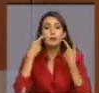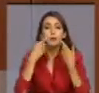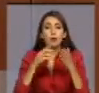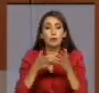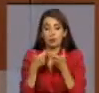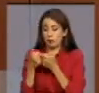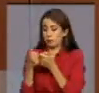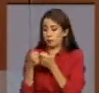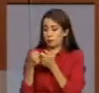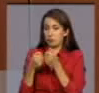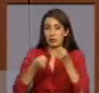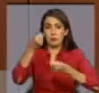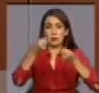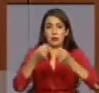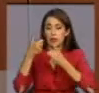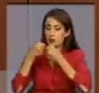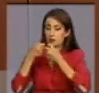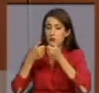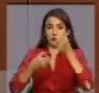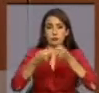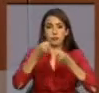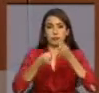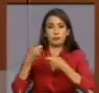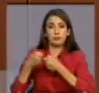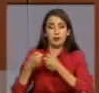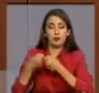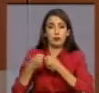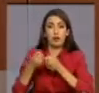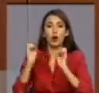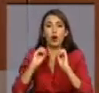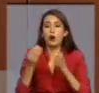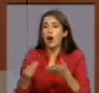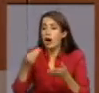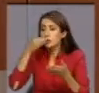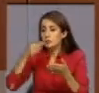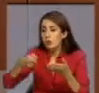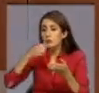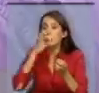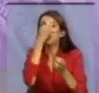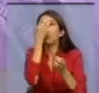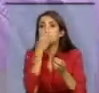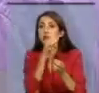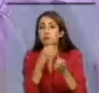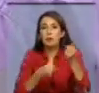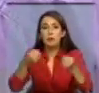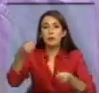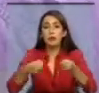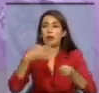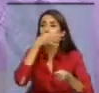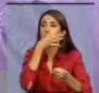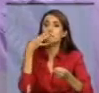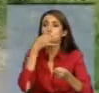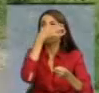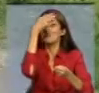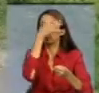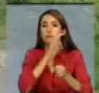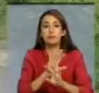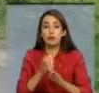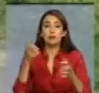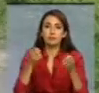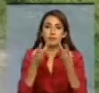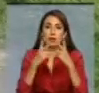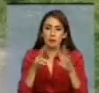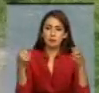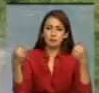por el celular, claro, celular, ya sea porque están comiendo, ya sea porque están maquillándose. Asegura que desde la ANT están trabajando con el